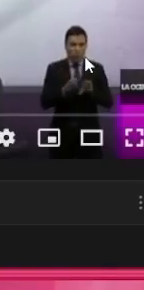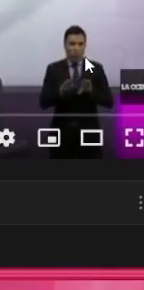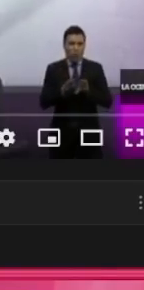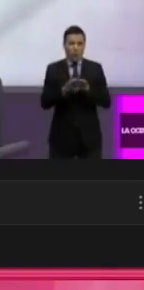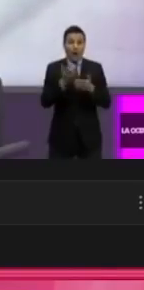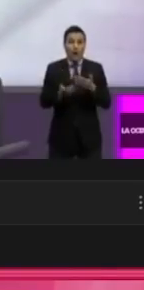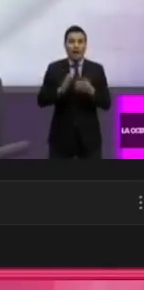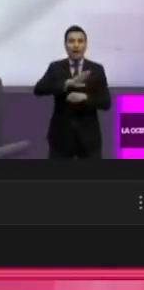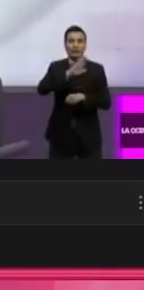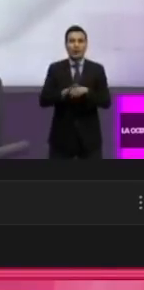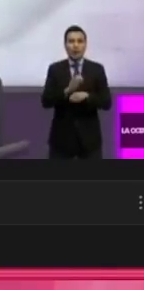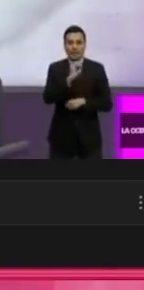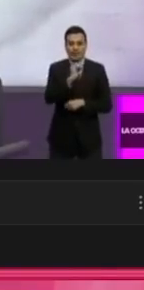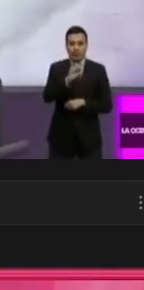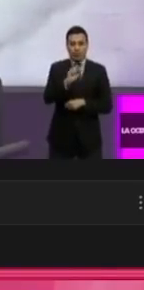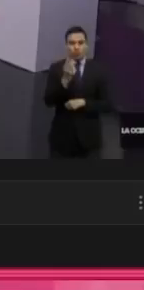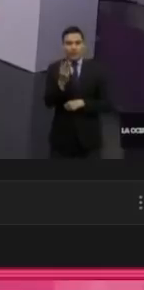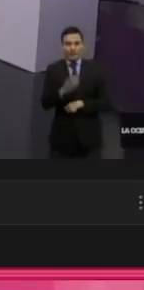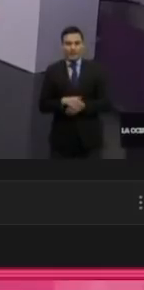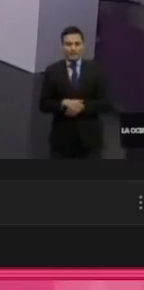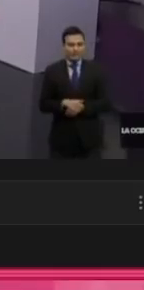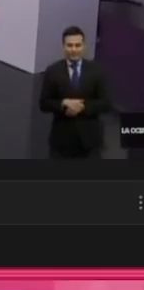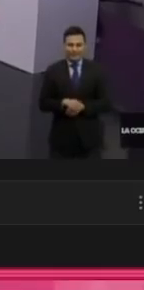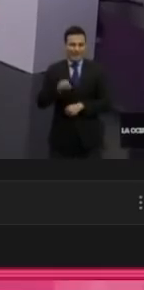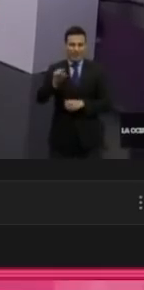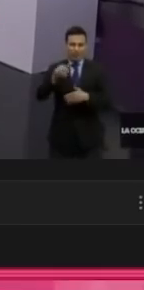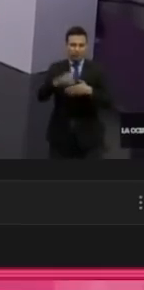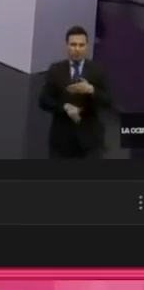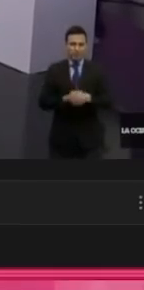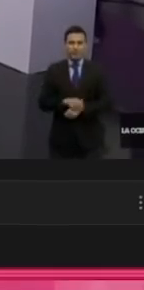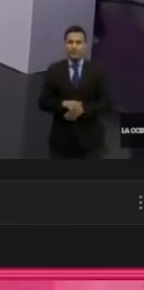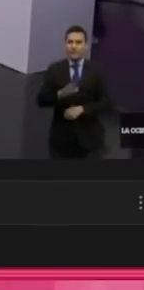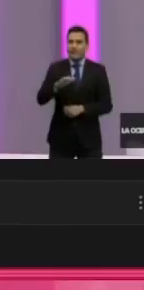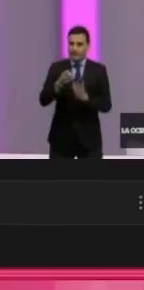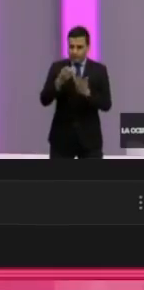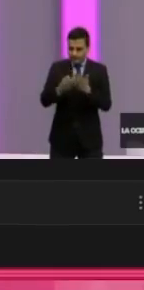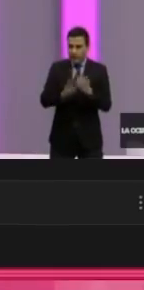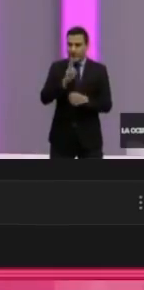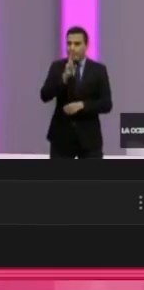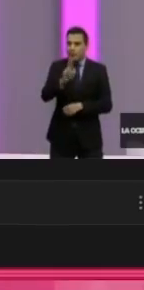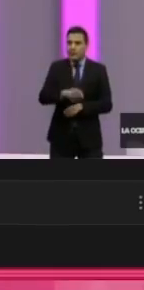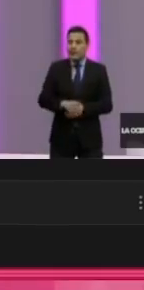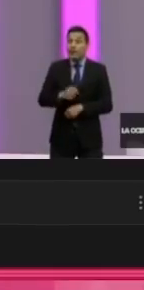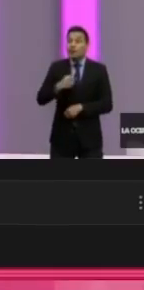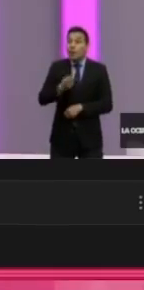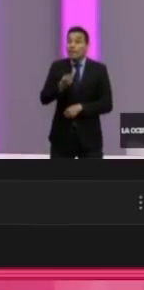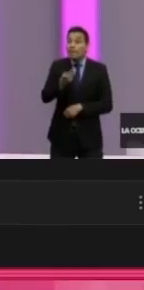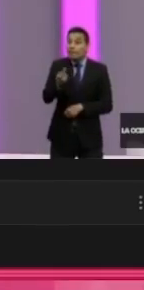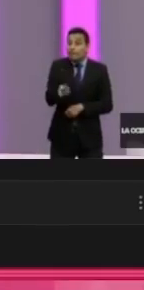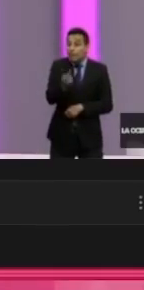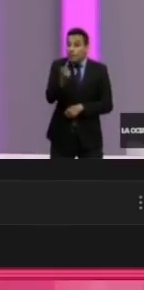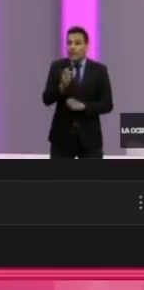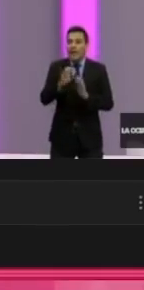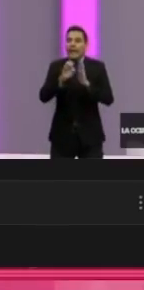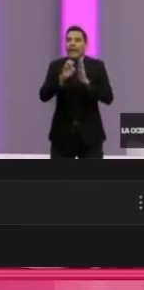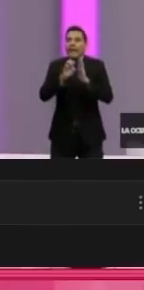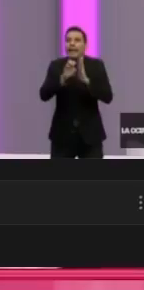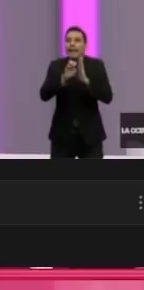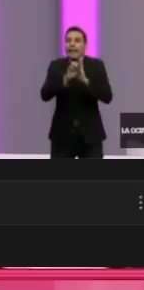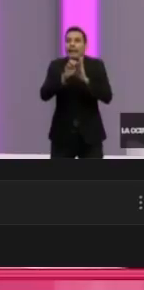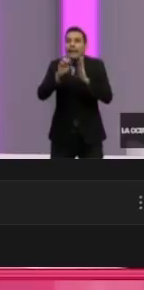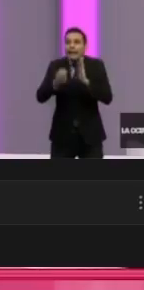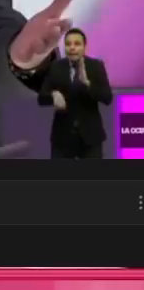es 0.3. De 10 puntos, está reprobado. Gilberto, pero no me contestaste. Mi pregunta es, si el